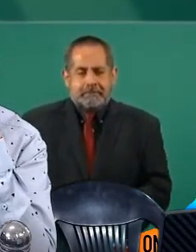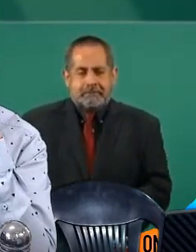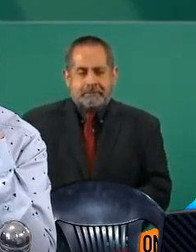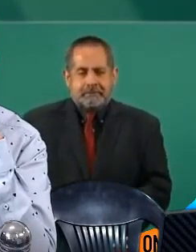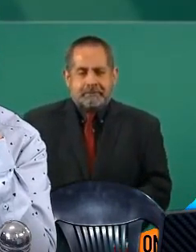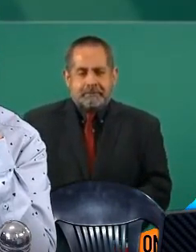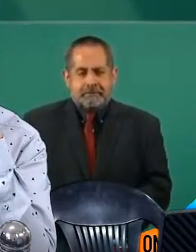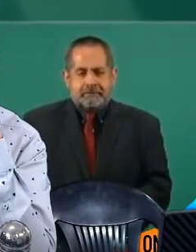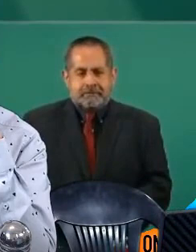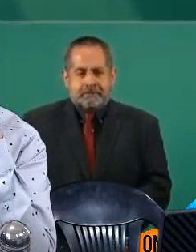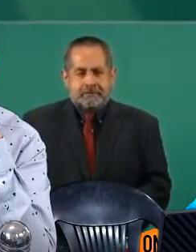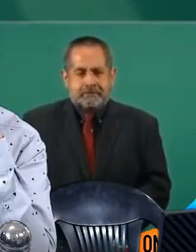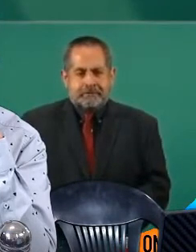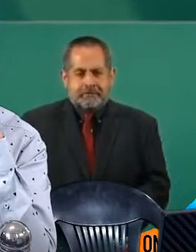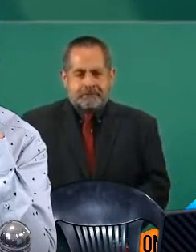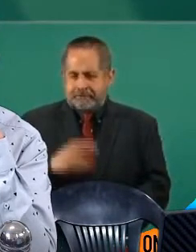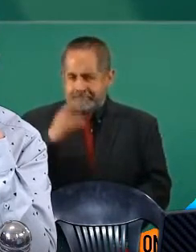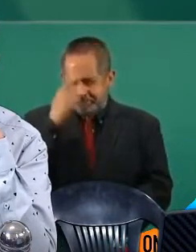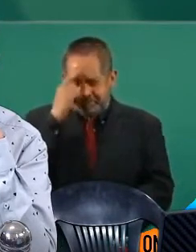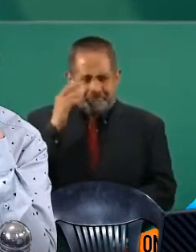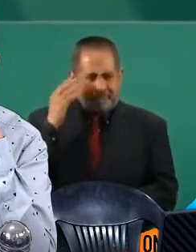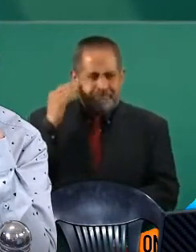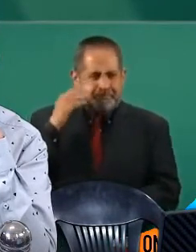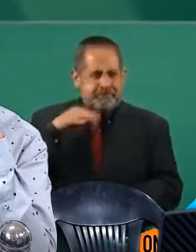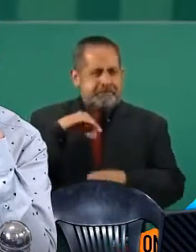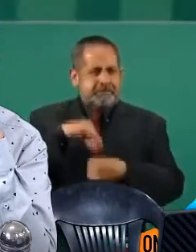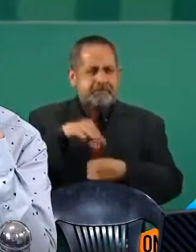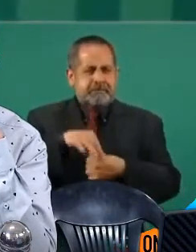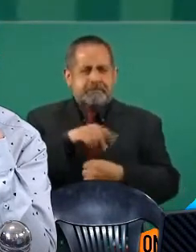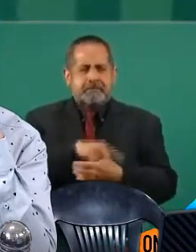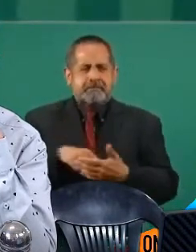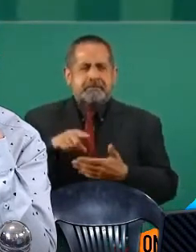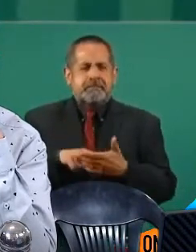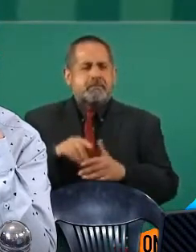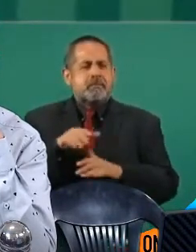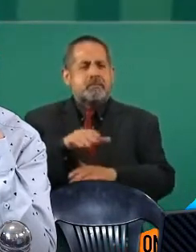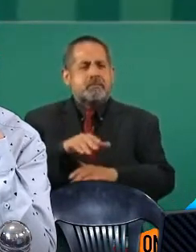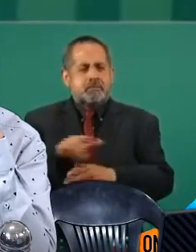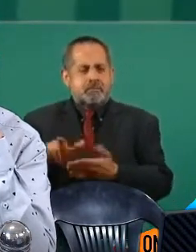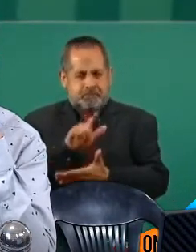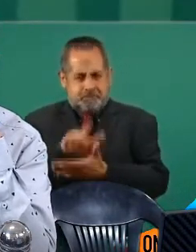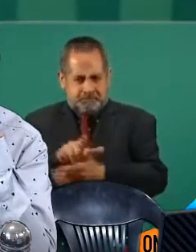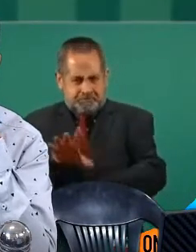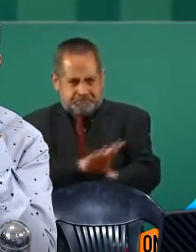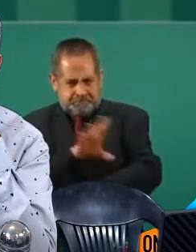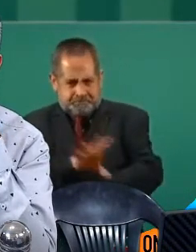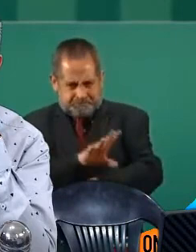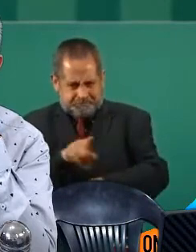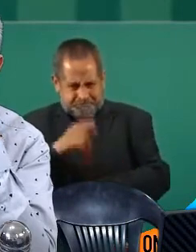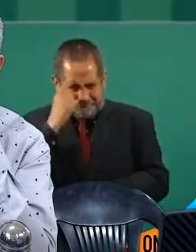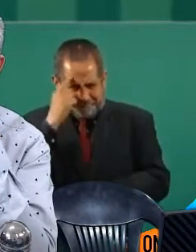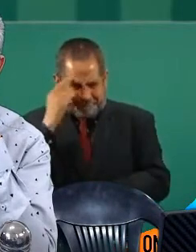Ahora que se votó, por ejemplo, lo de la reforma eléctrica,